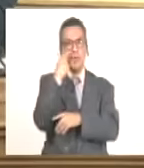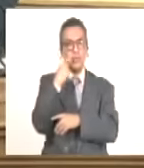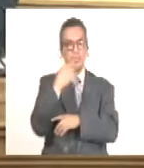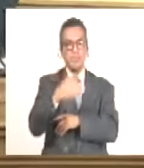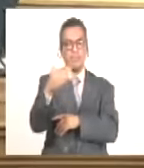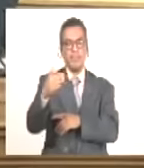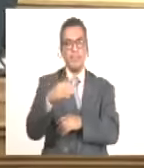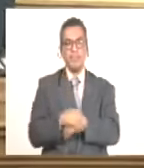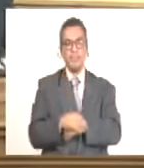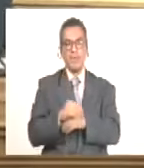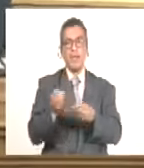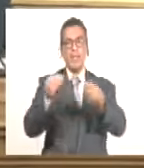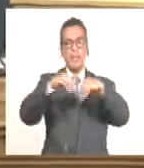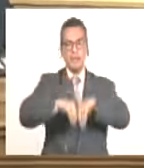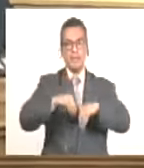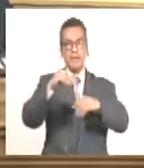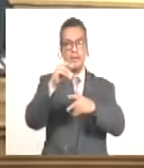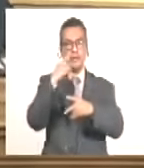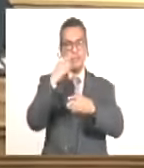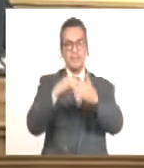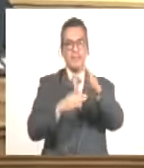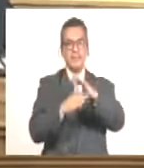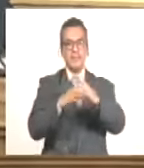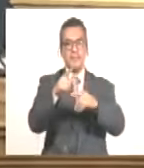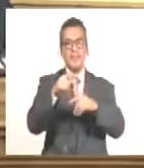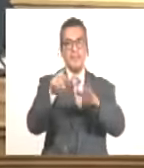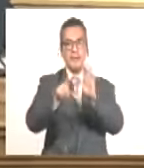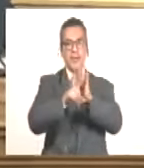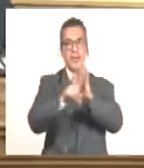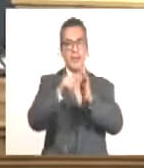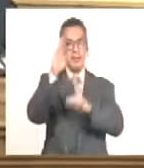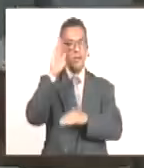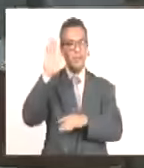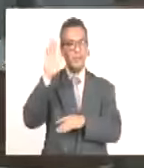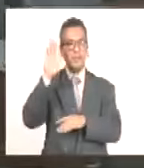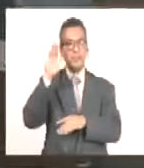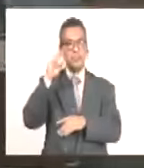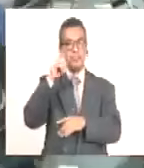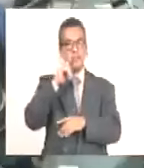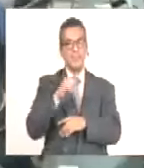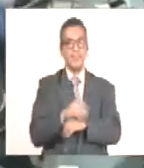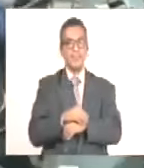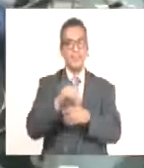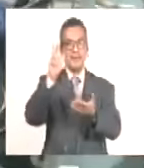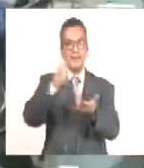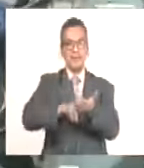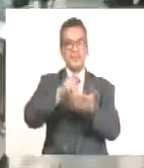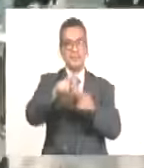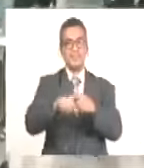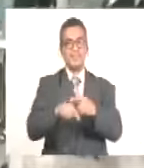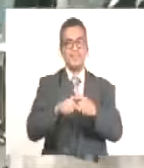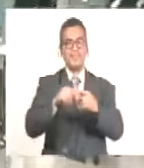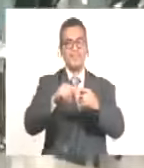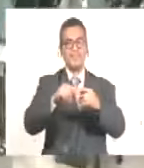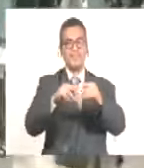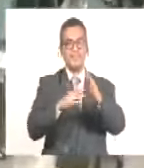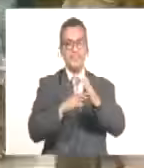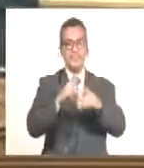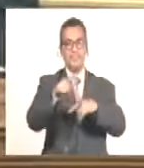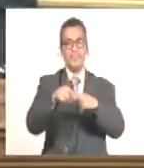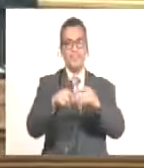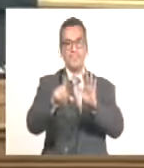diputadas que estén de acuerdo en aprobar el diferimiento del debate de esta ley, hacerlo con la señal de costumbre. Queda aprobado el diferimiento de esta